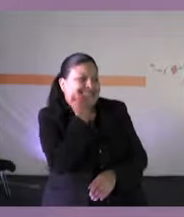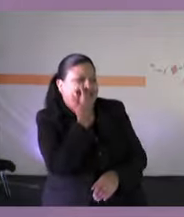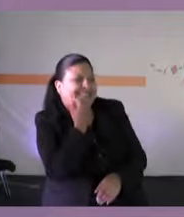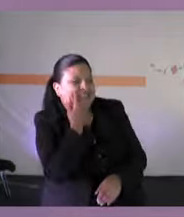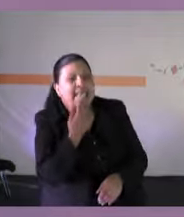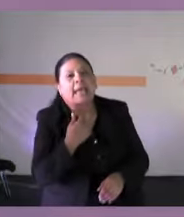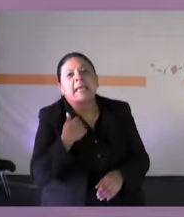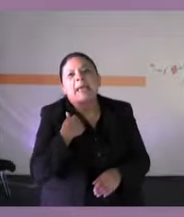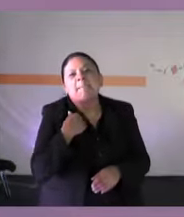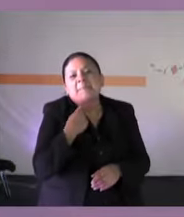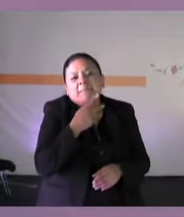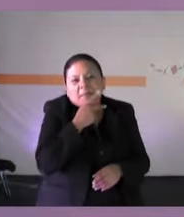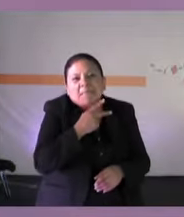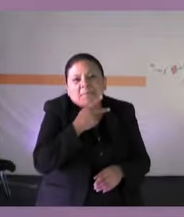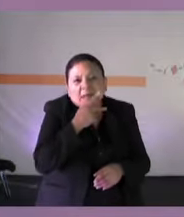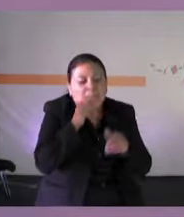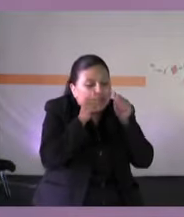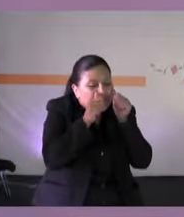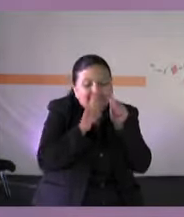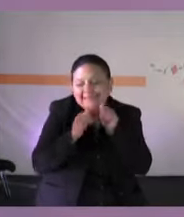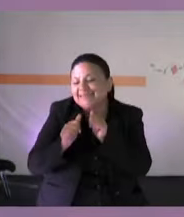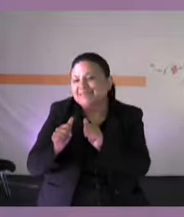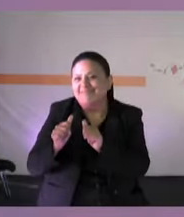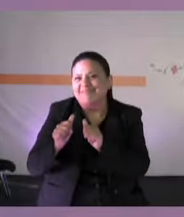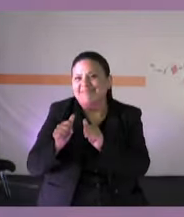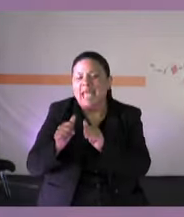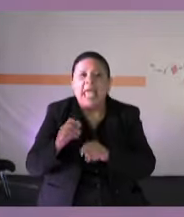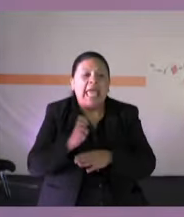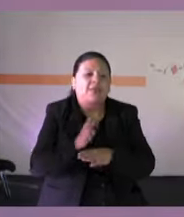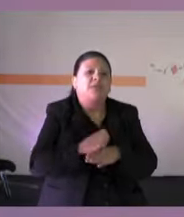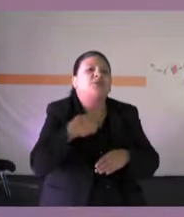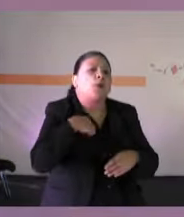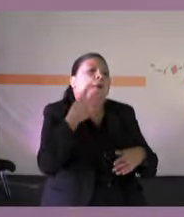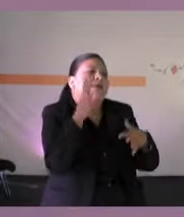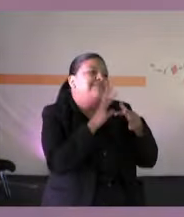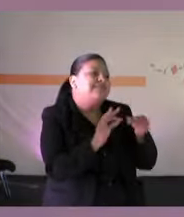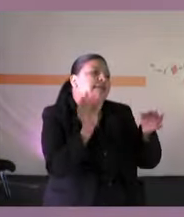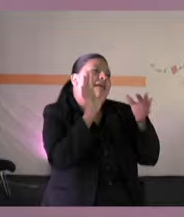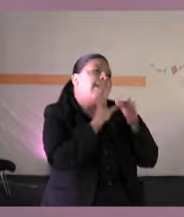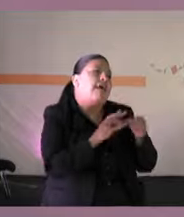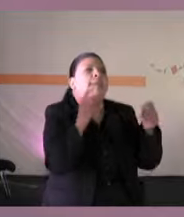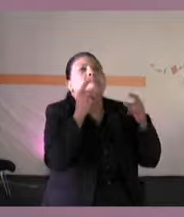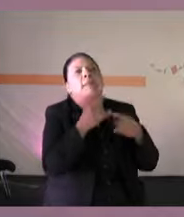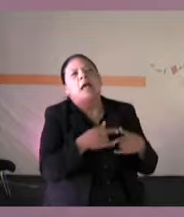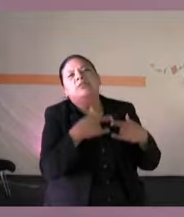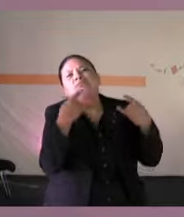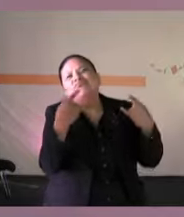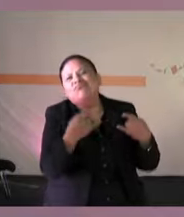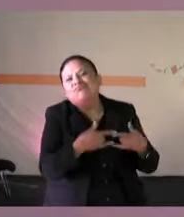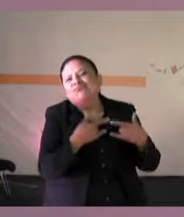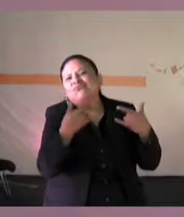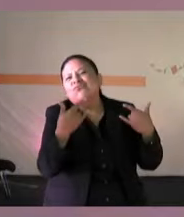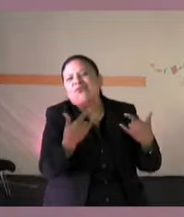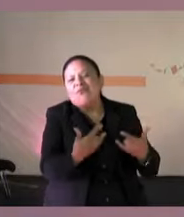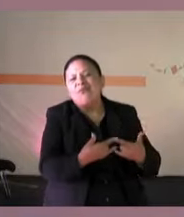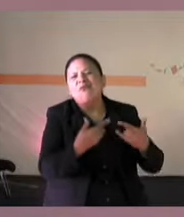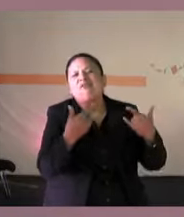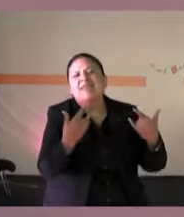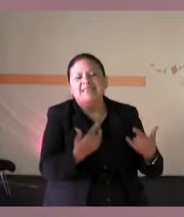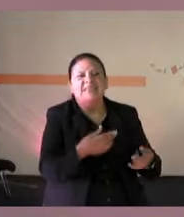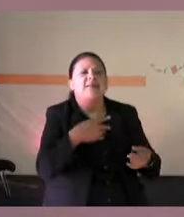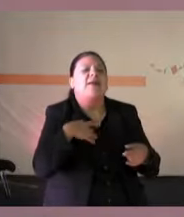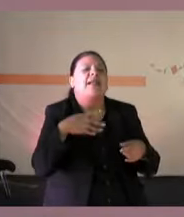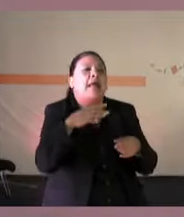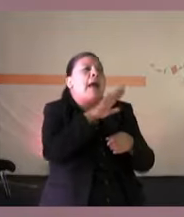contaba mejor las historias, así como una cherezada pequeñita de hazme caso, papá, te